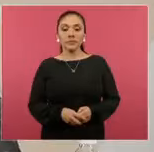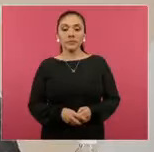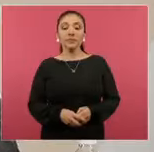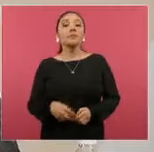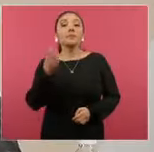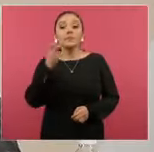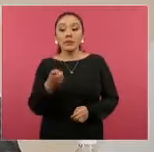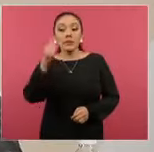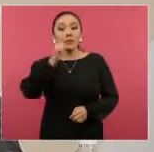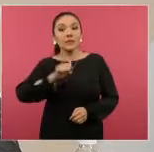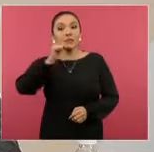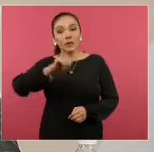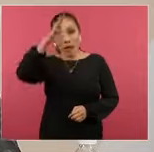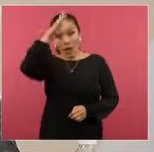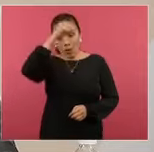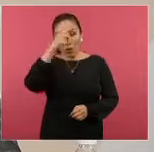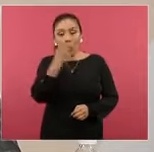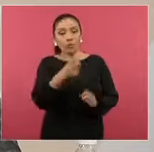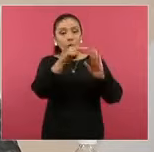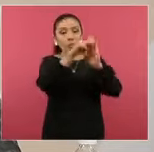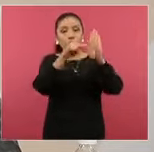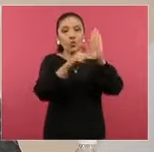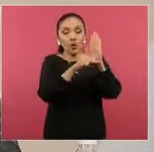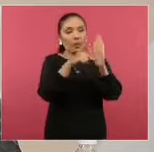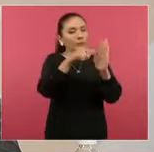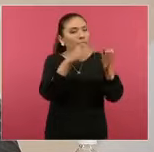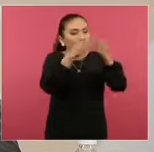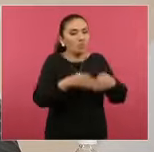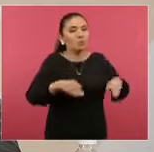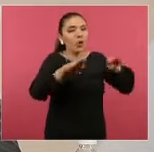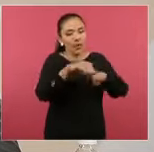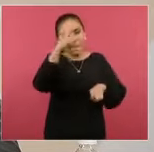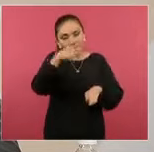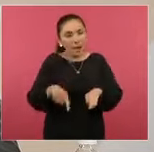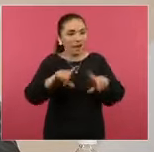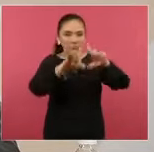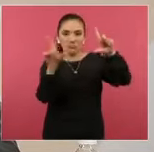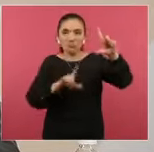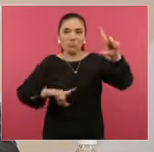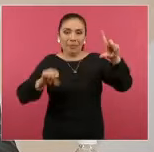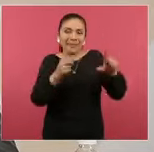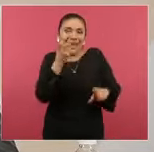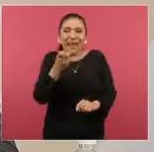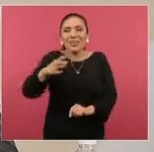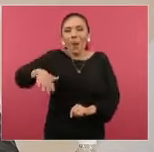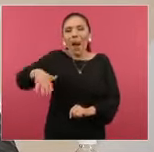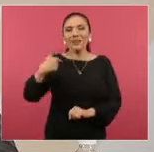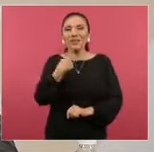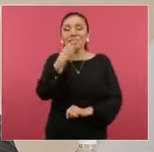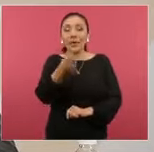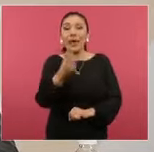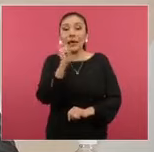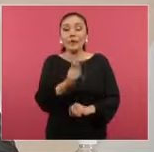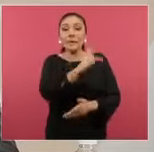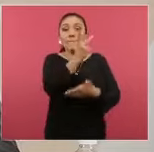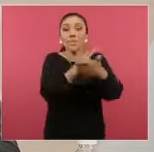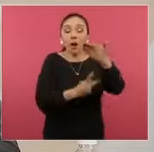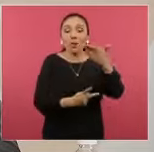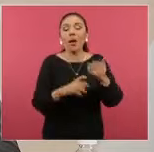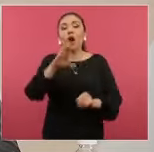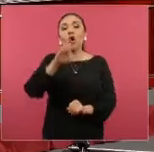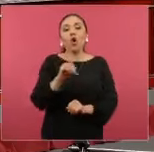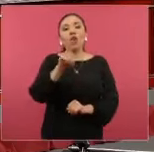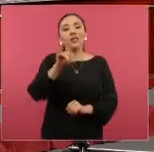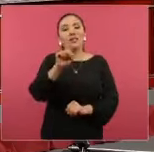una norma, algo que es esencial en todo el país. Y es lo que les decíamos, el programa, el codiseño,